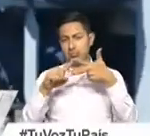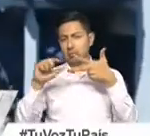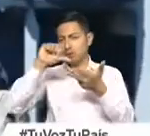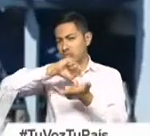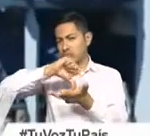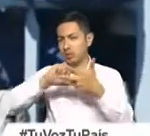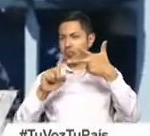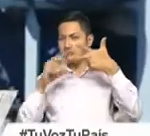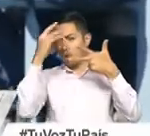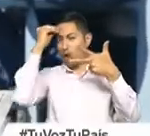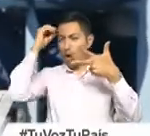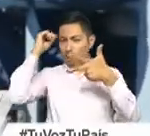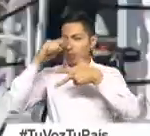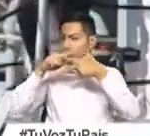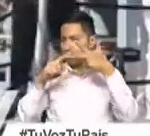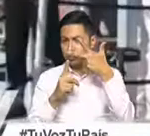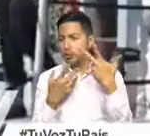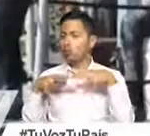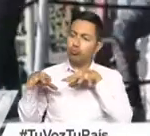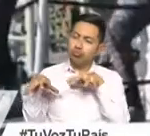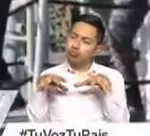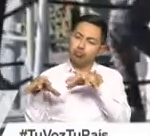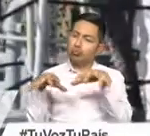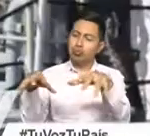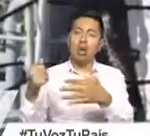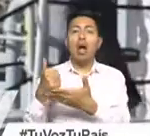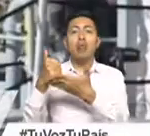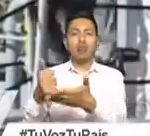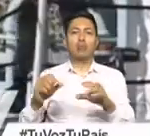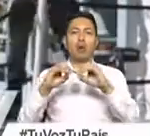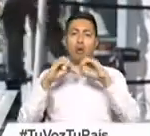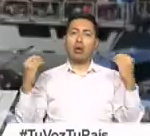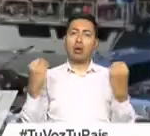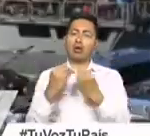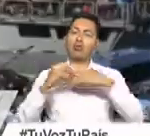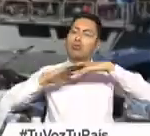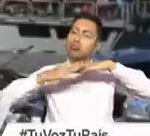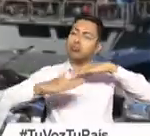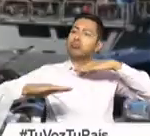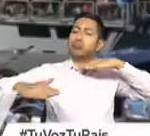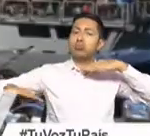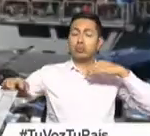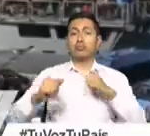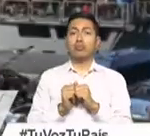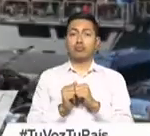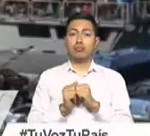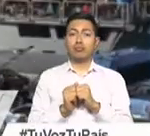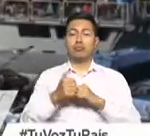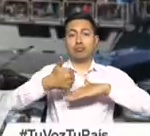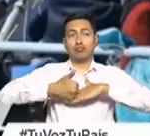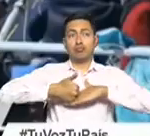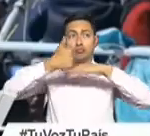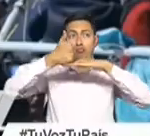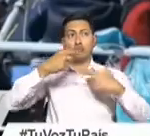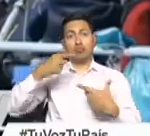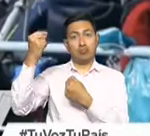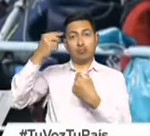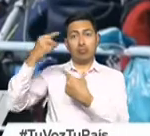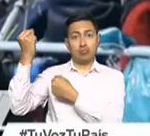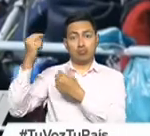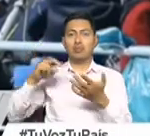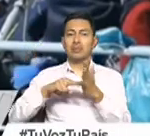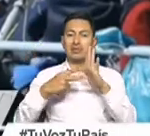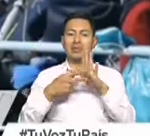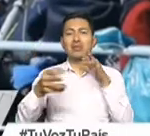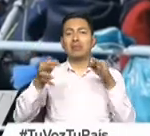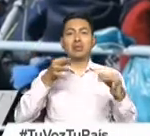refugiados y establecer un protocolo de actuación para las ONGs que operan en el Mediterráneo. El comisario europeo de migración se ha referido a la posibilidad